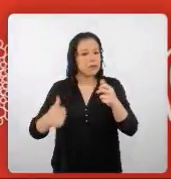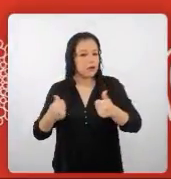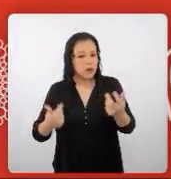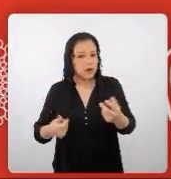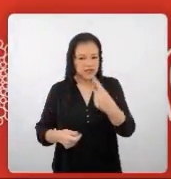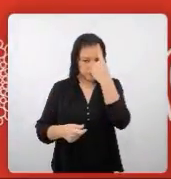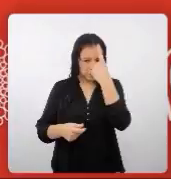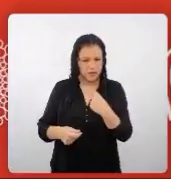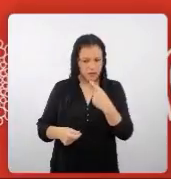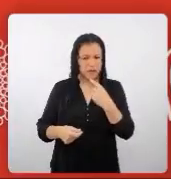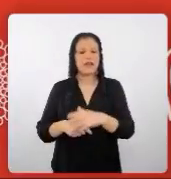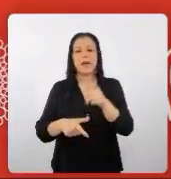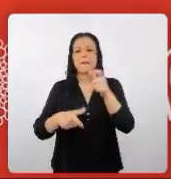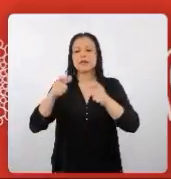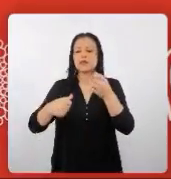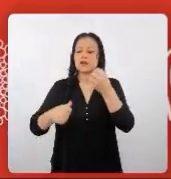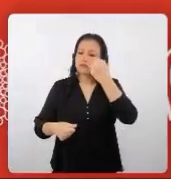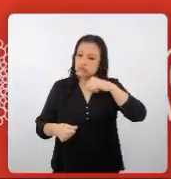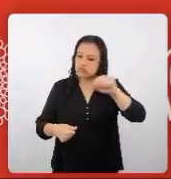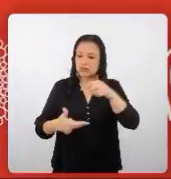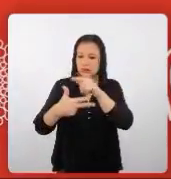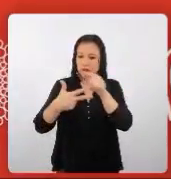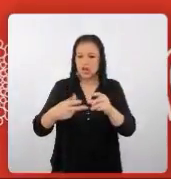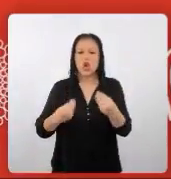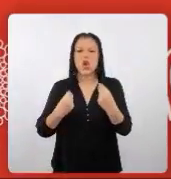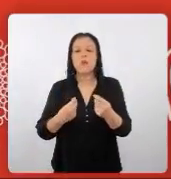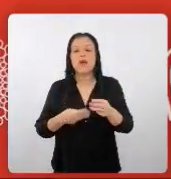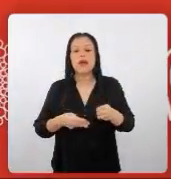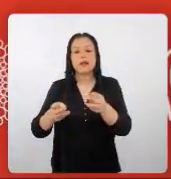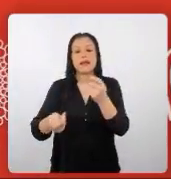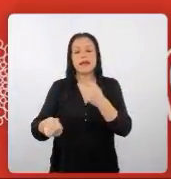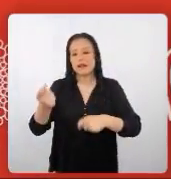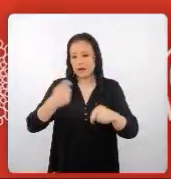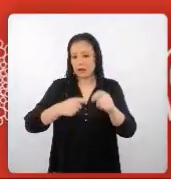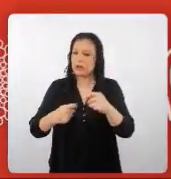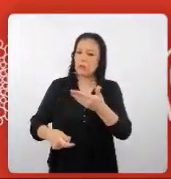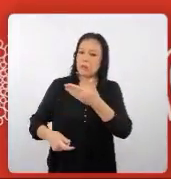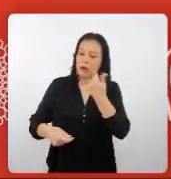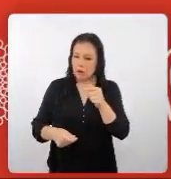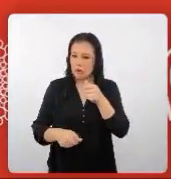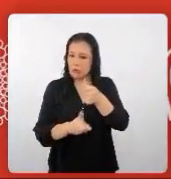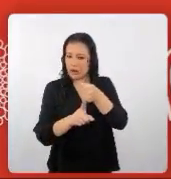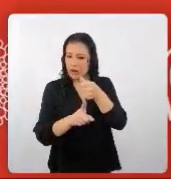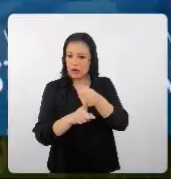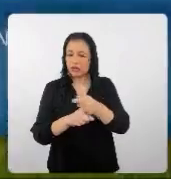perfil de los viajeros de estos tres mercados y la forma de negociación más adecuada para ellos.